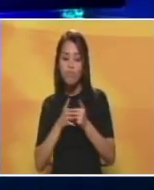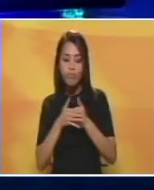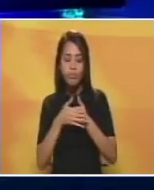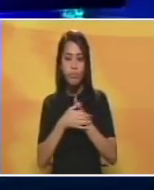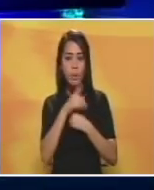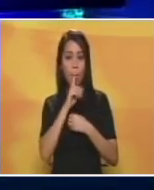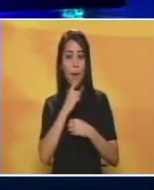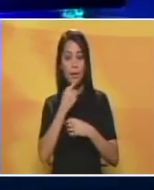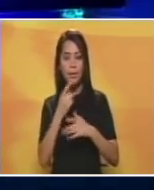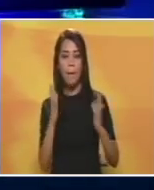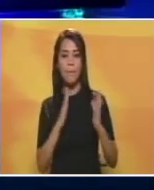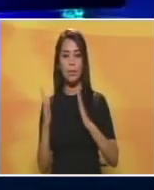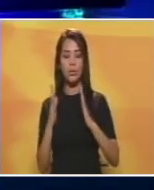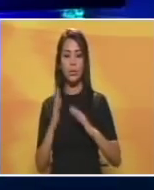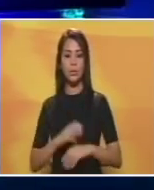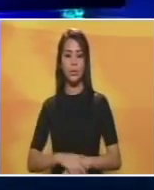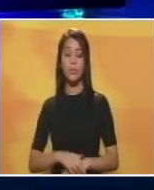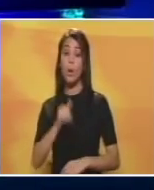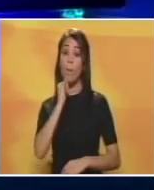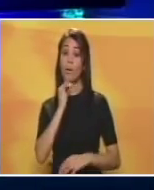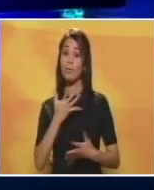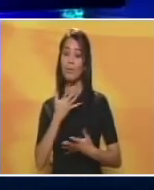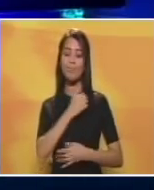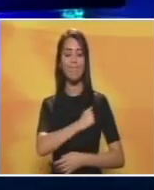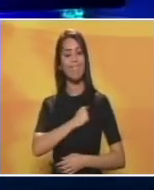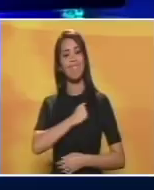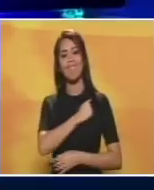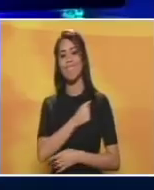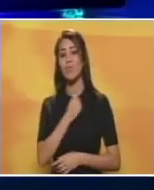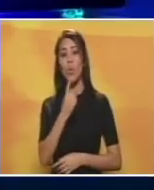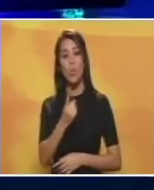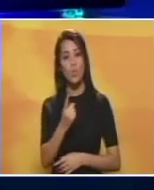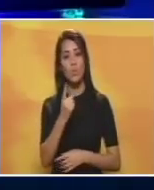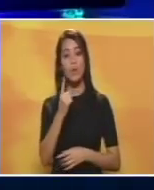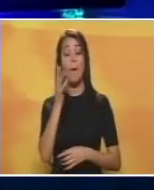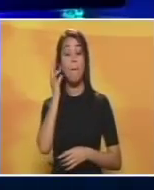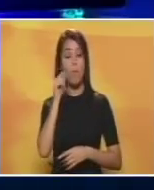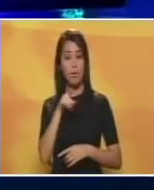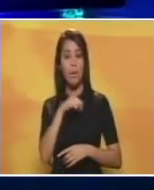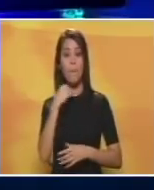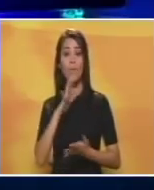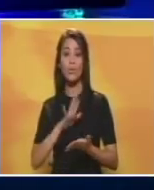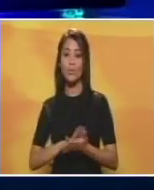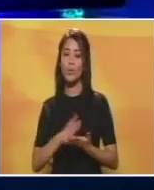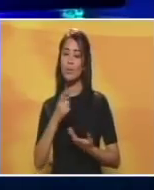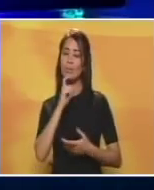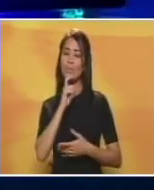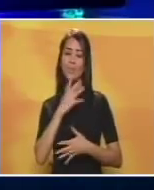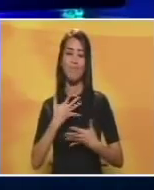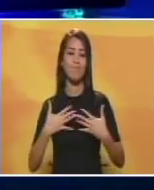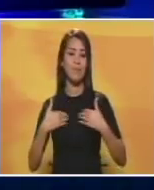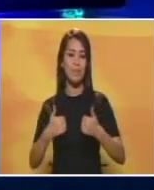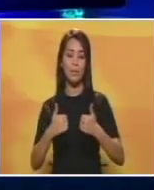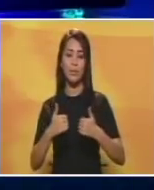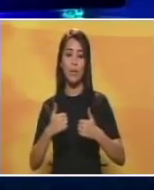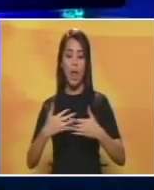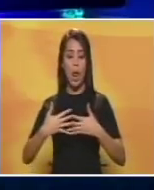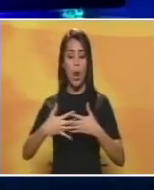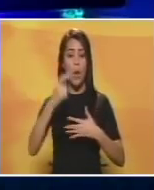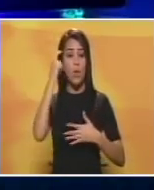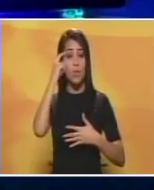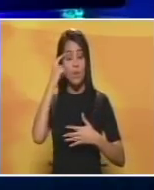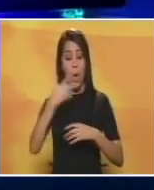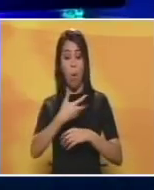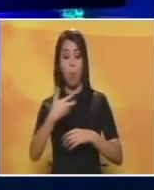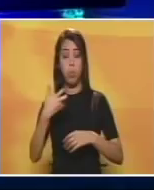el pasado mes de marzo. Como lo informamos, lamentablemente una de ellas falleció tras sufrir diversas complicaciones a los pocos días de